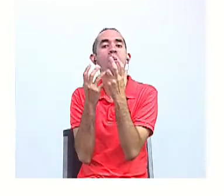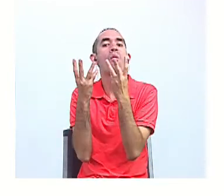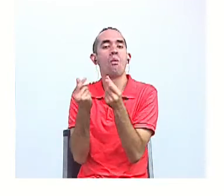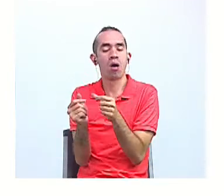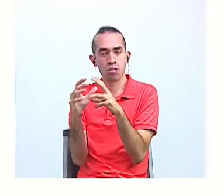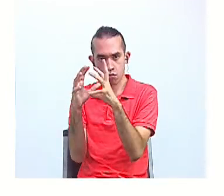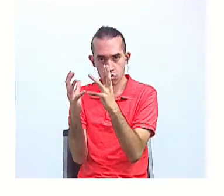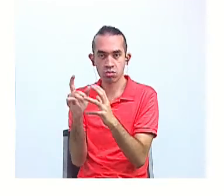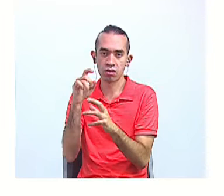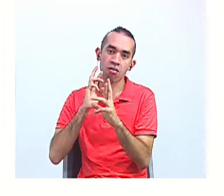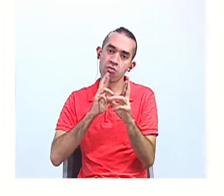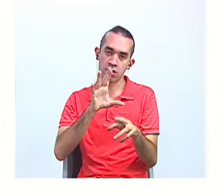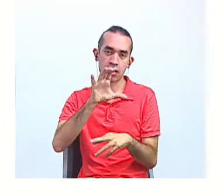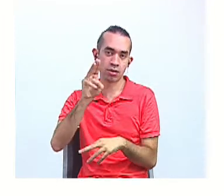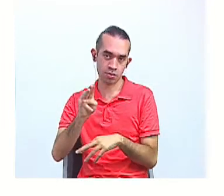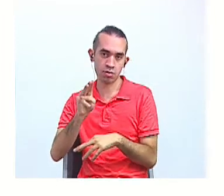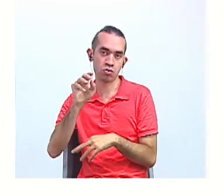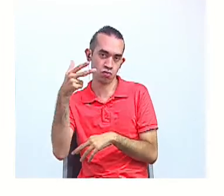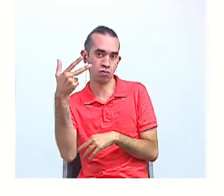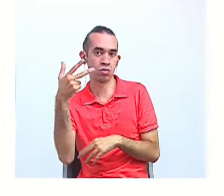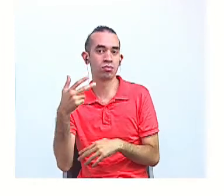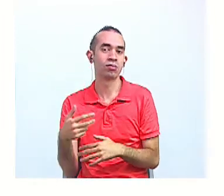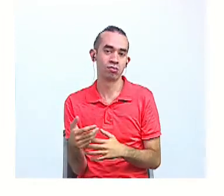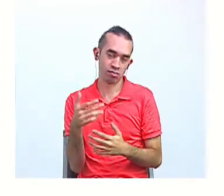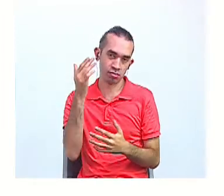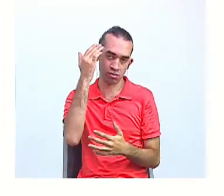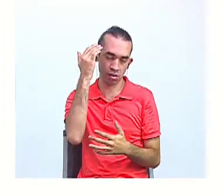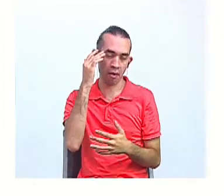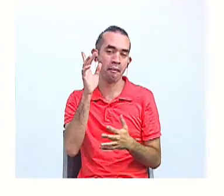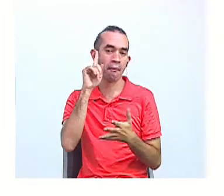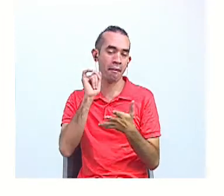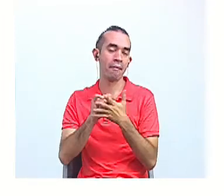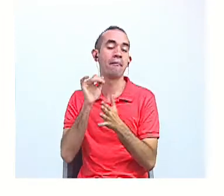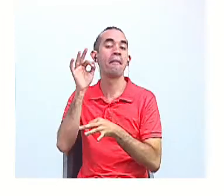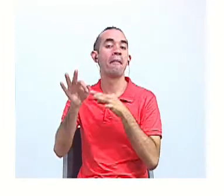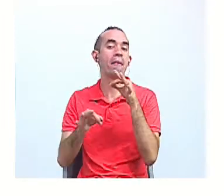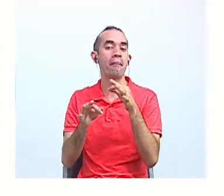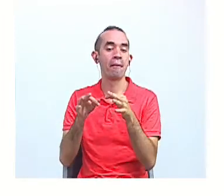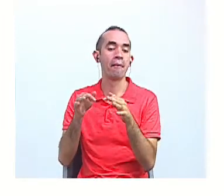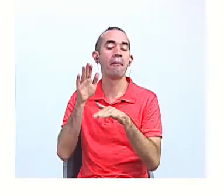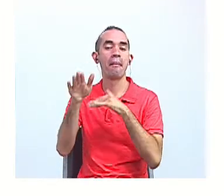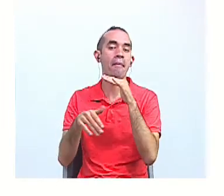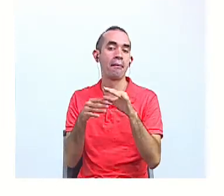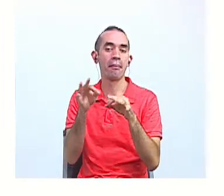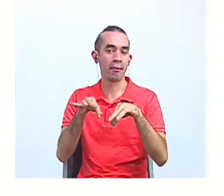en centímetros cúbicos. Por eso es importante entonces que sigan los pasos conmigo y pueden ir